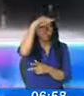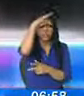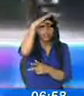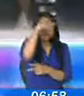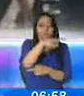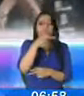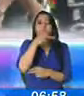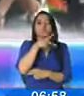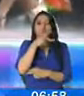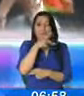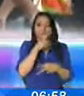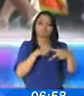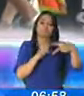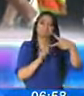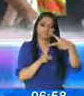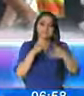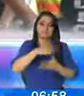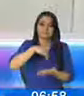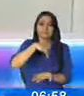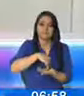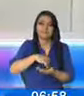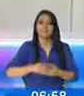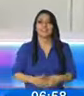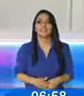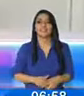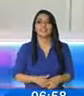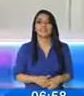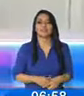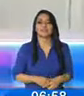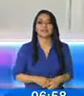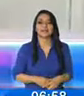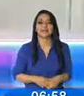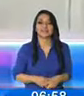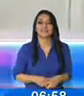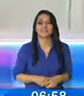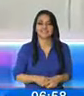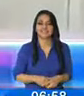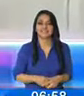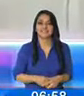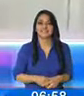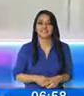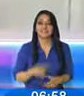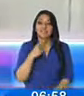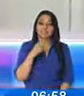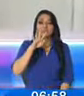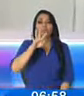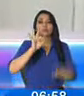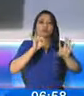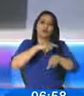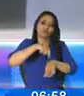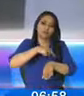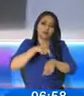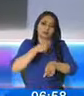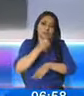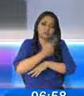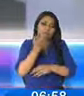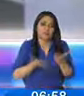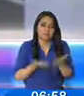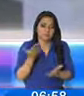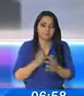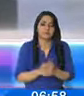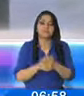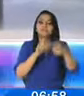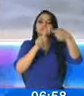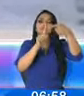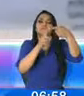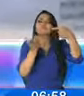casos ocurrieron en dos cantones de la provincia de manabí aproximadamente unos 48 horas Se presume el primer caso sucedió